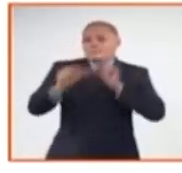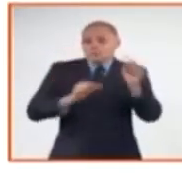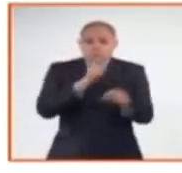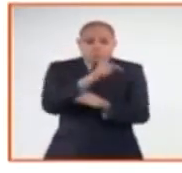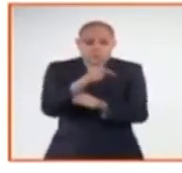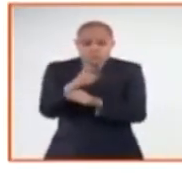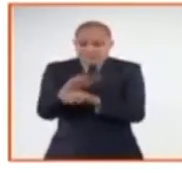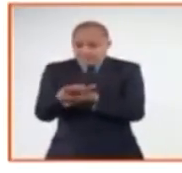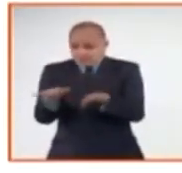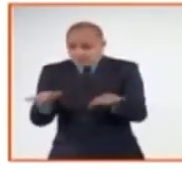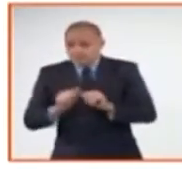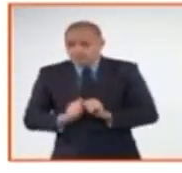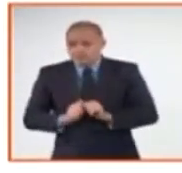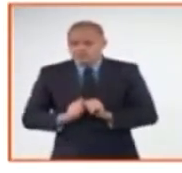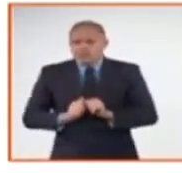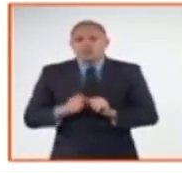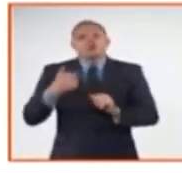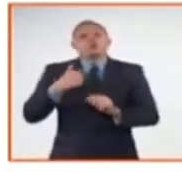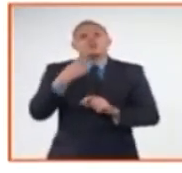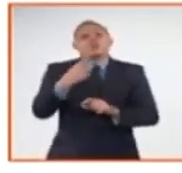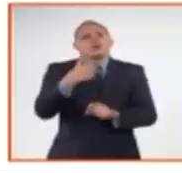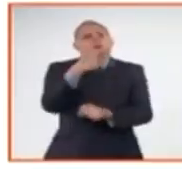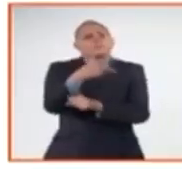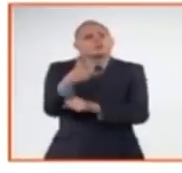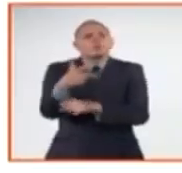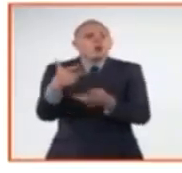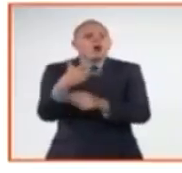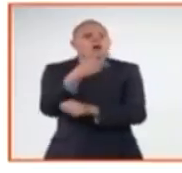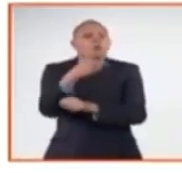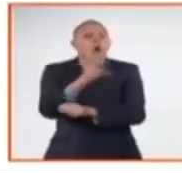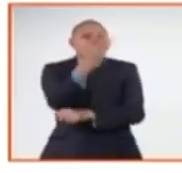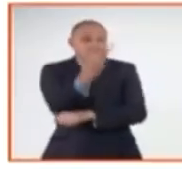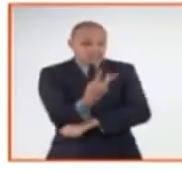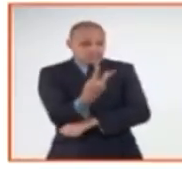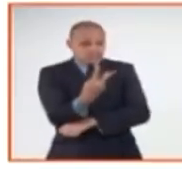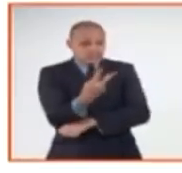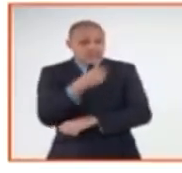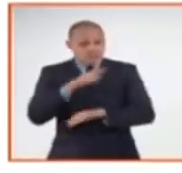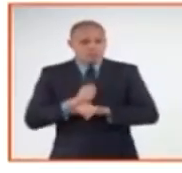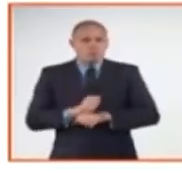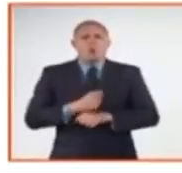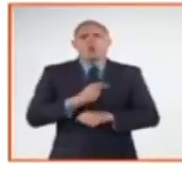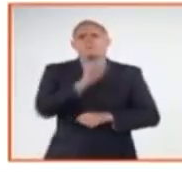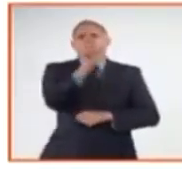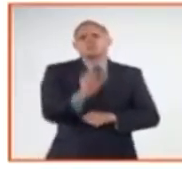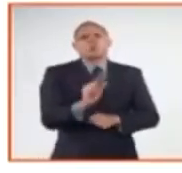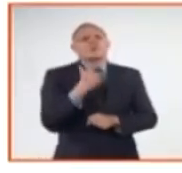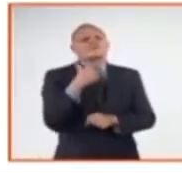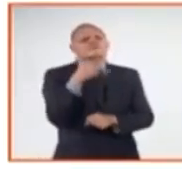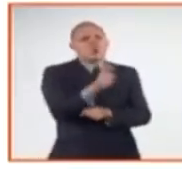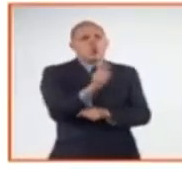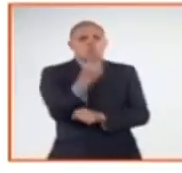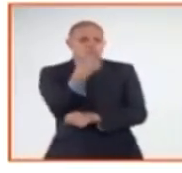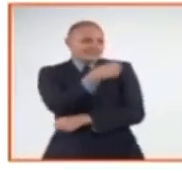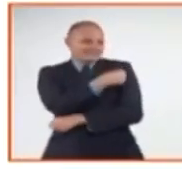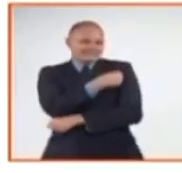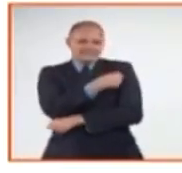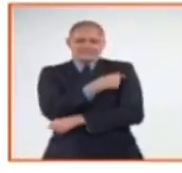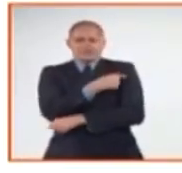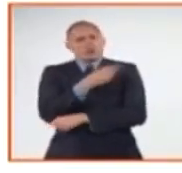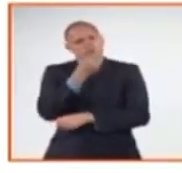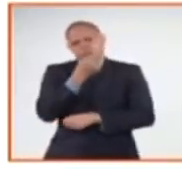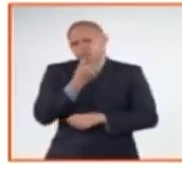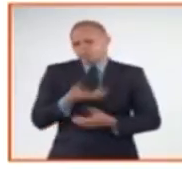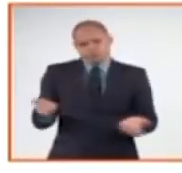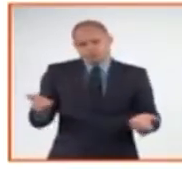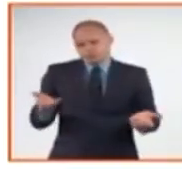tres dosis y ya ha transcurrido 14 días más de su vacunación bueno los sueros estos individuos han sido capaces de